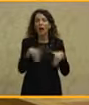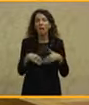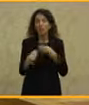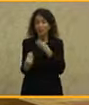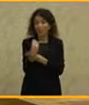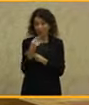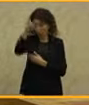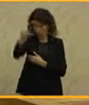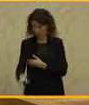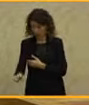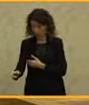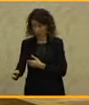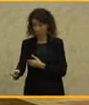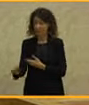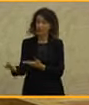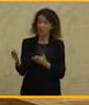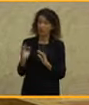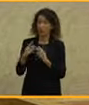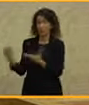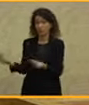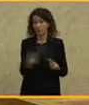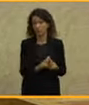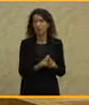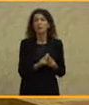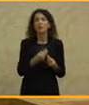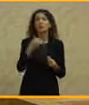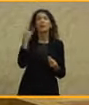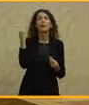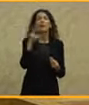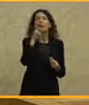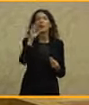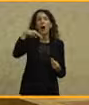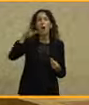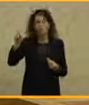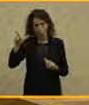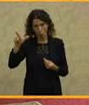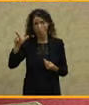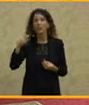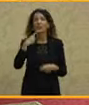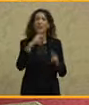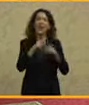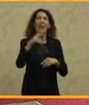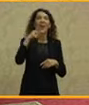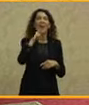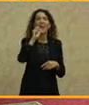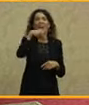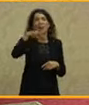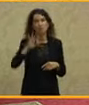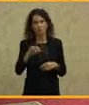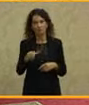financiador. El señor... Helmut Edelweiss. Helmut. Se dice Helmut. Es